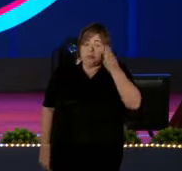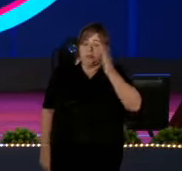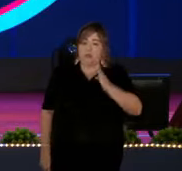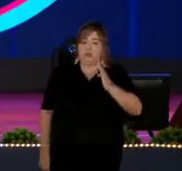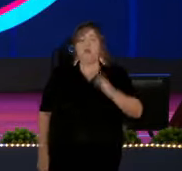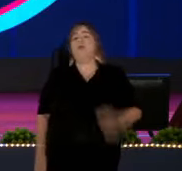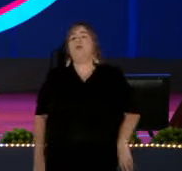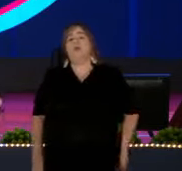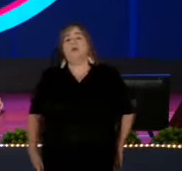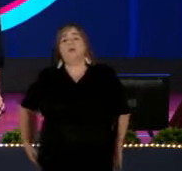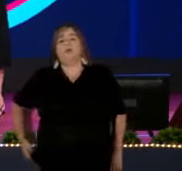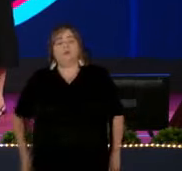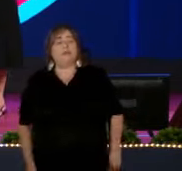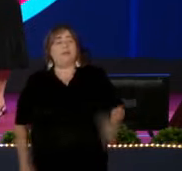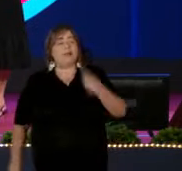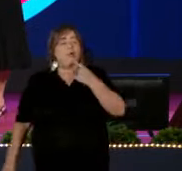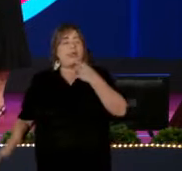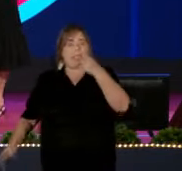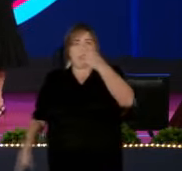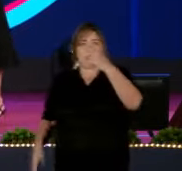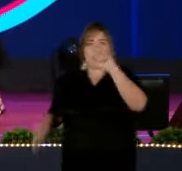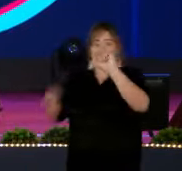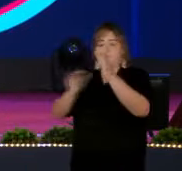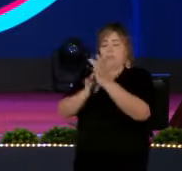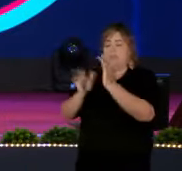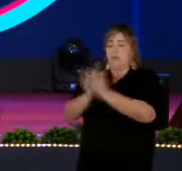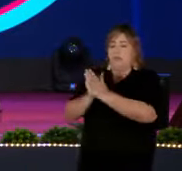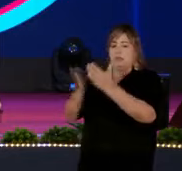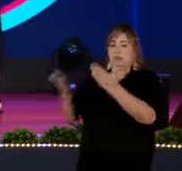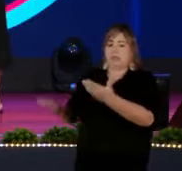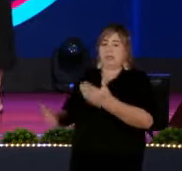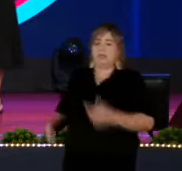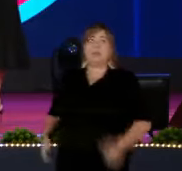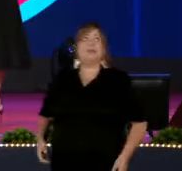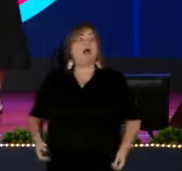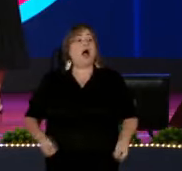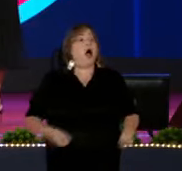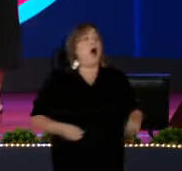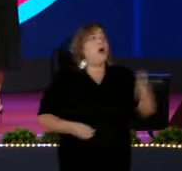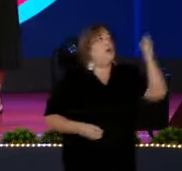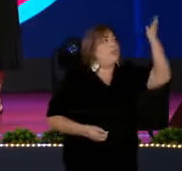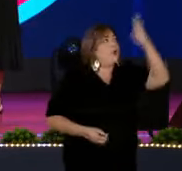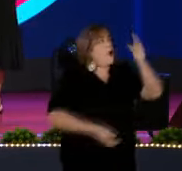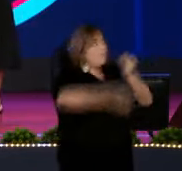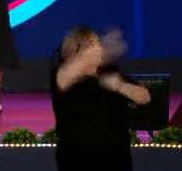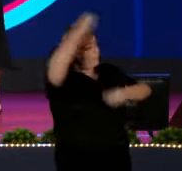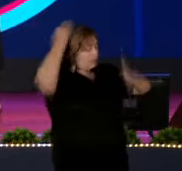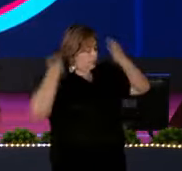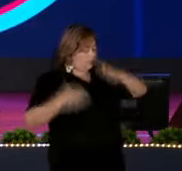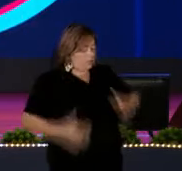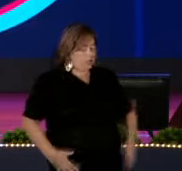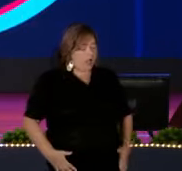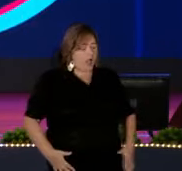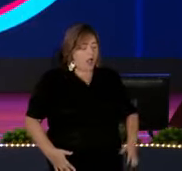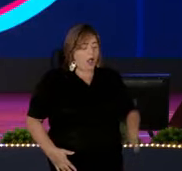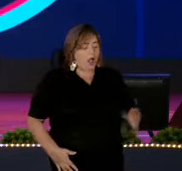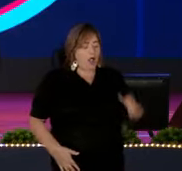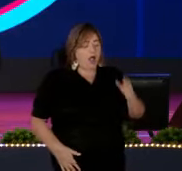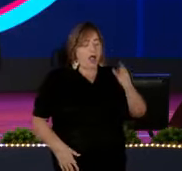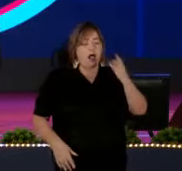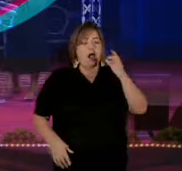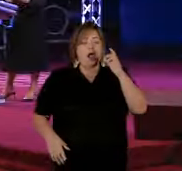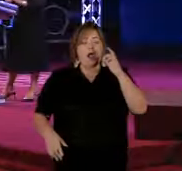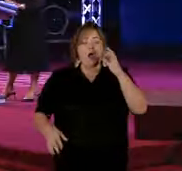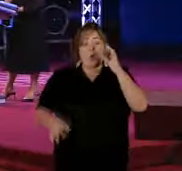Dios lo ve. Mira lo que dice. Vestíos del nuevo hombre creado según Dios en la justicia y santidad de la verdad.